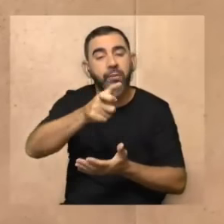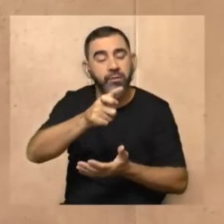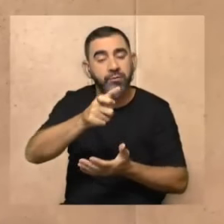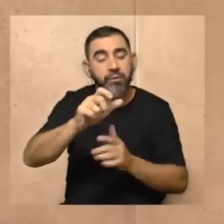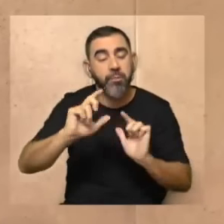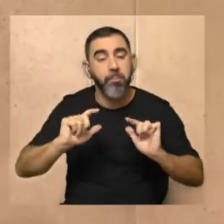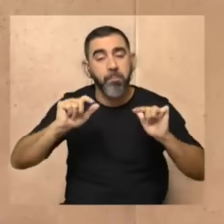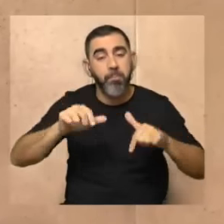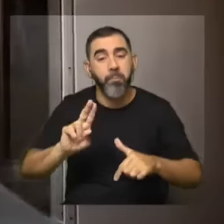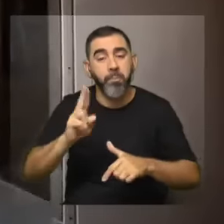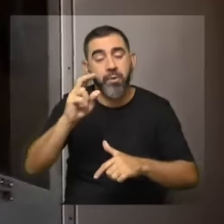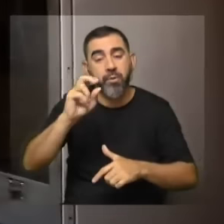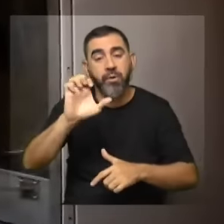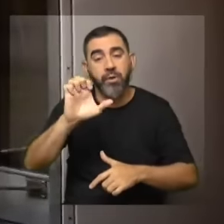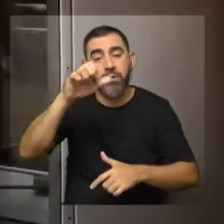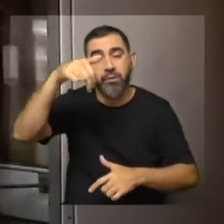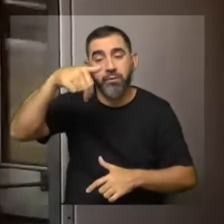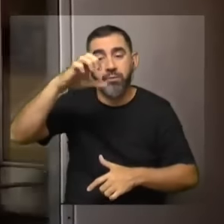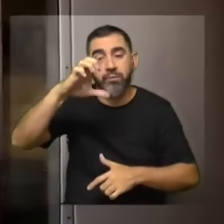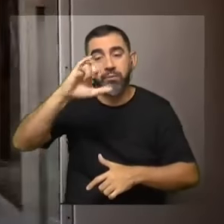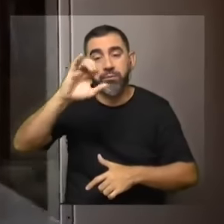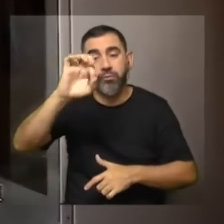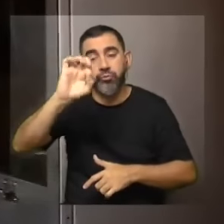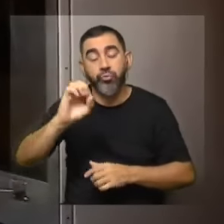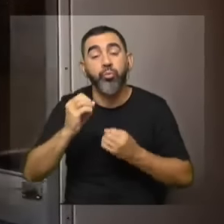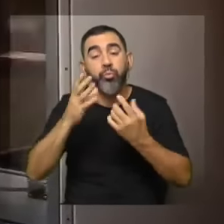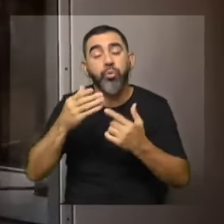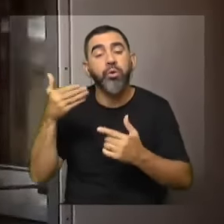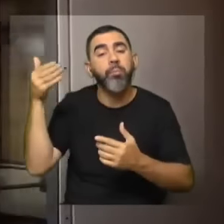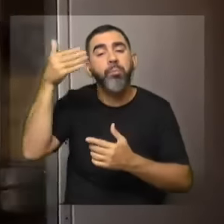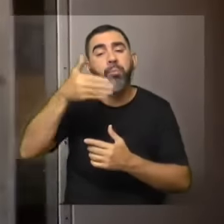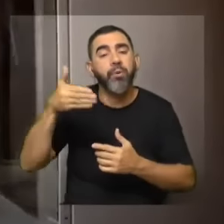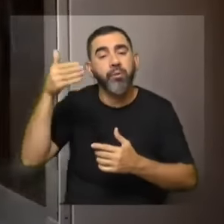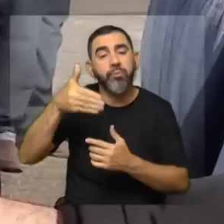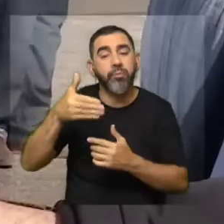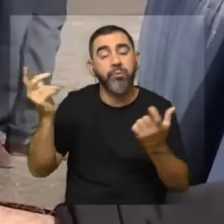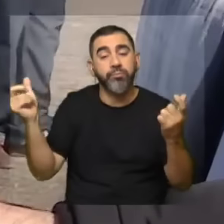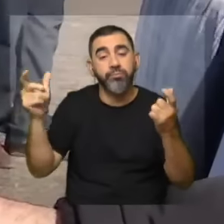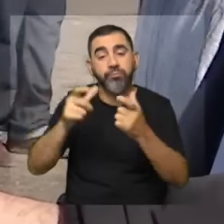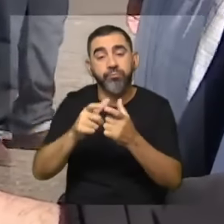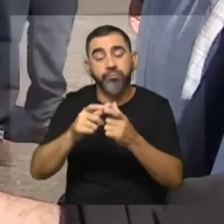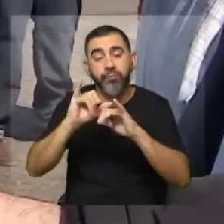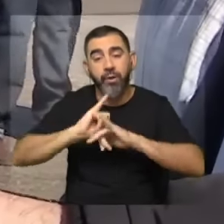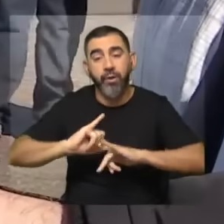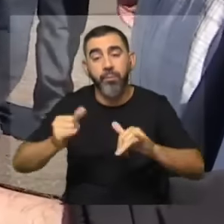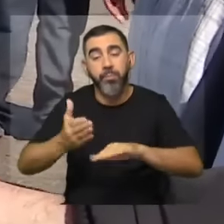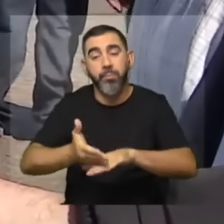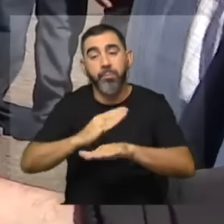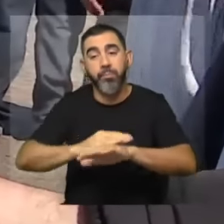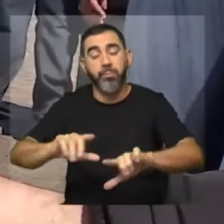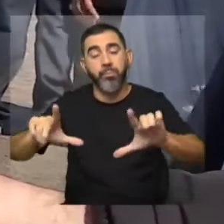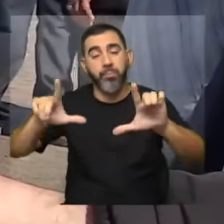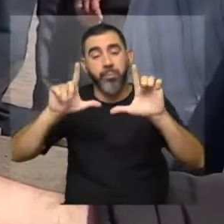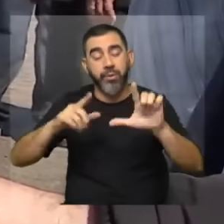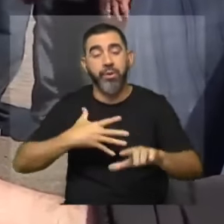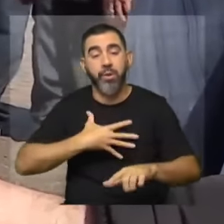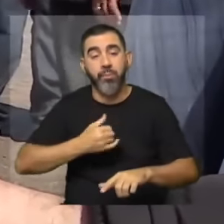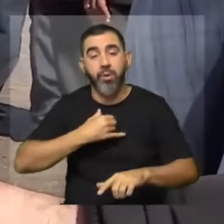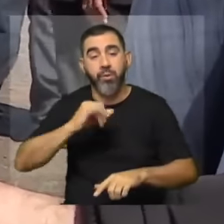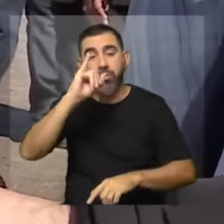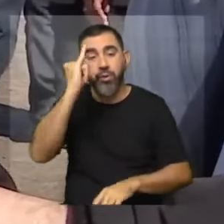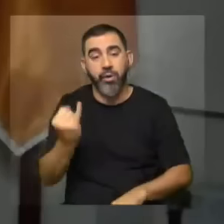embajador uruguayo en Argentina Carlos Enciso debido a su participación en una reunión de la campaña del precandidato presidencial nacionalista